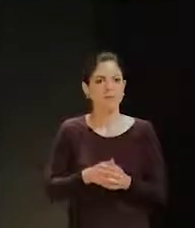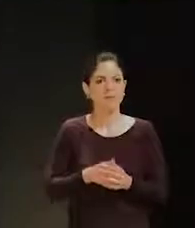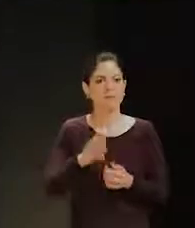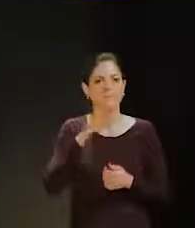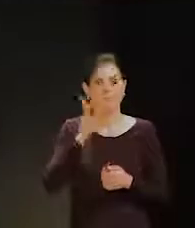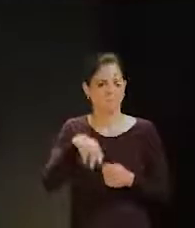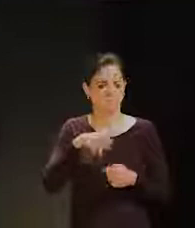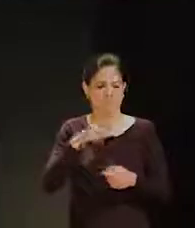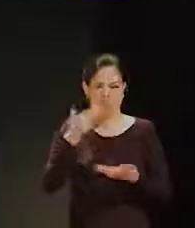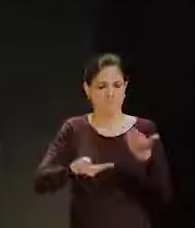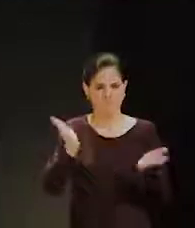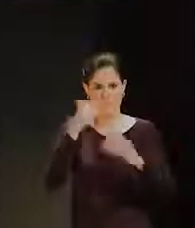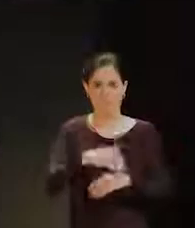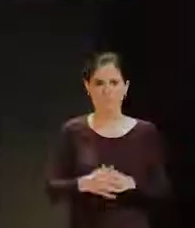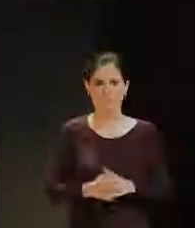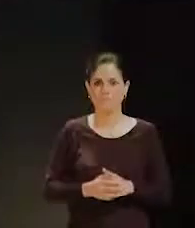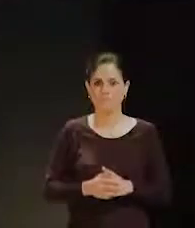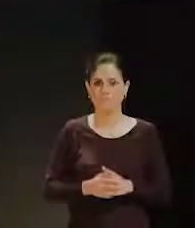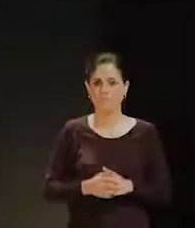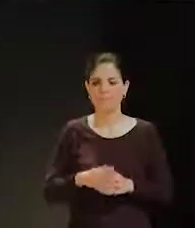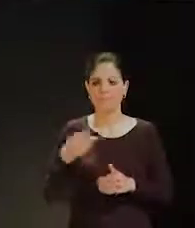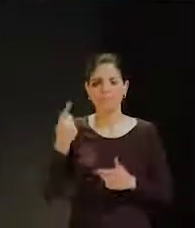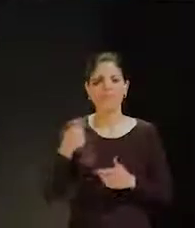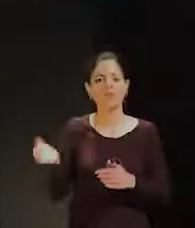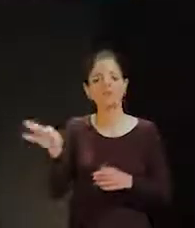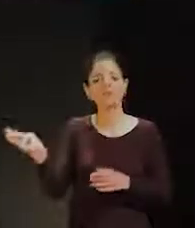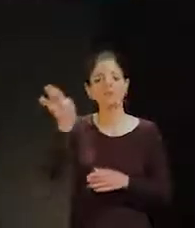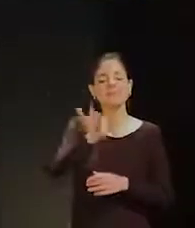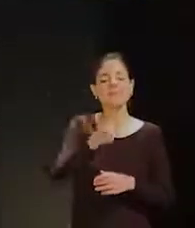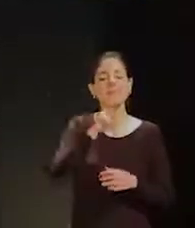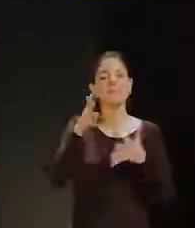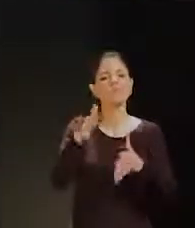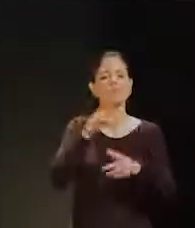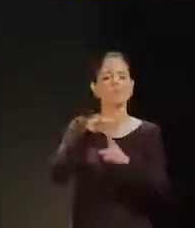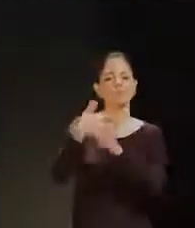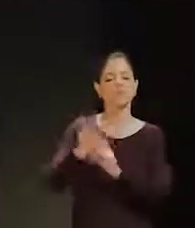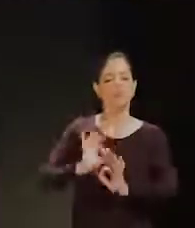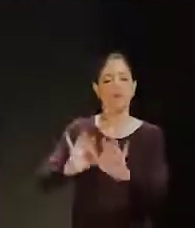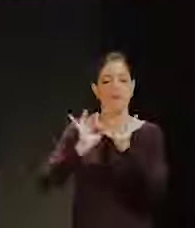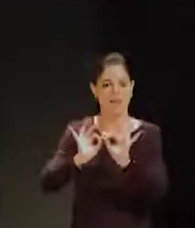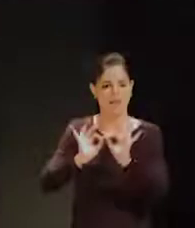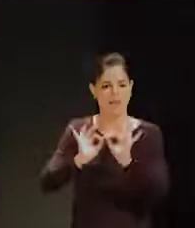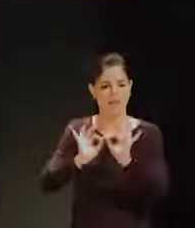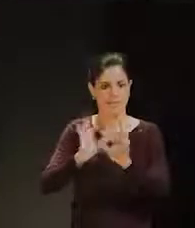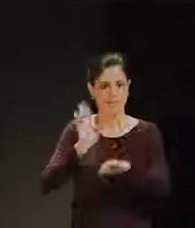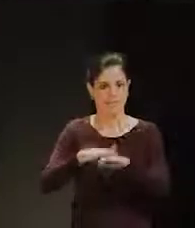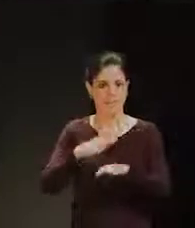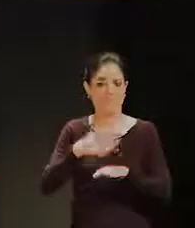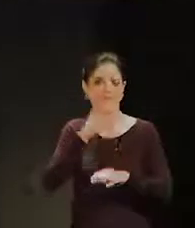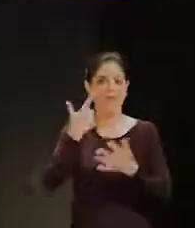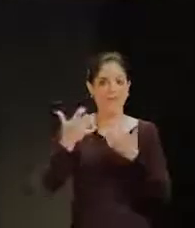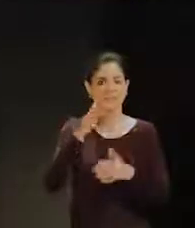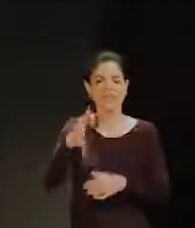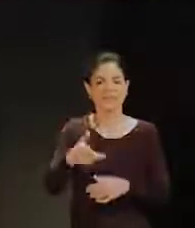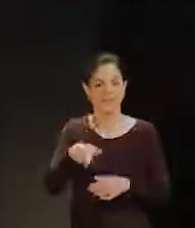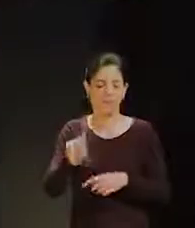un año. O sea, Yanel fue recomendada como caso especial a la Universidad de Las Artes. Ese fue